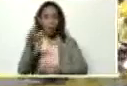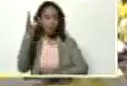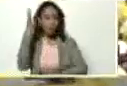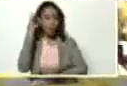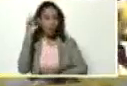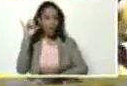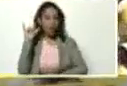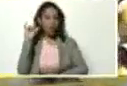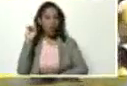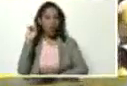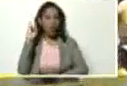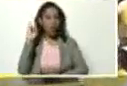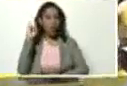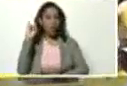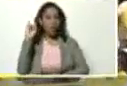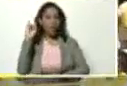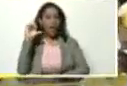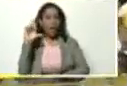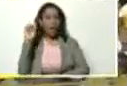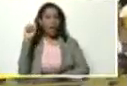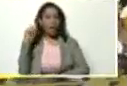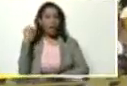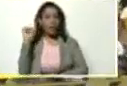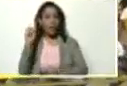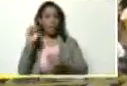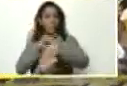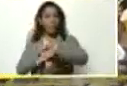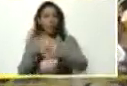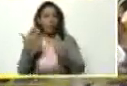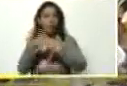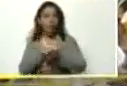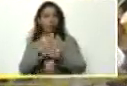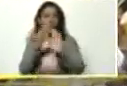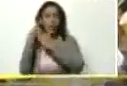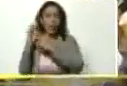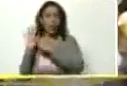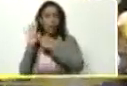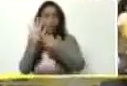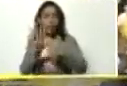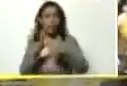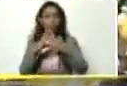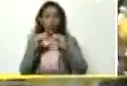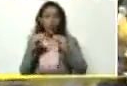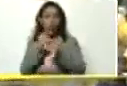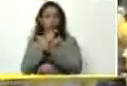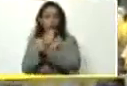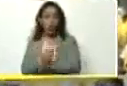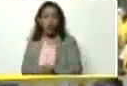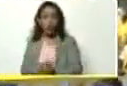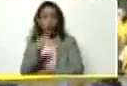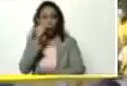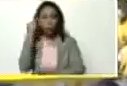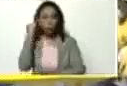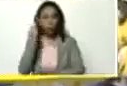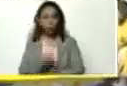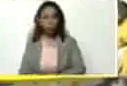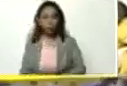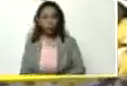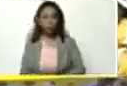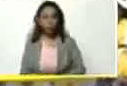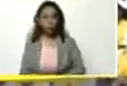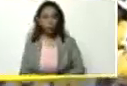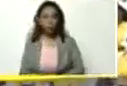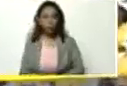Nagler Ramos Medrano, médica integral comunitaria en representación de los graduandos y graduandas.